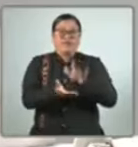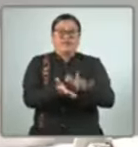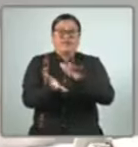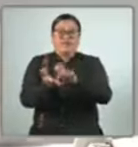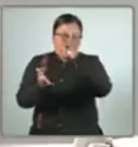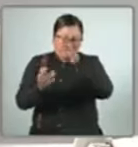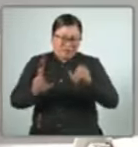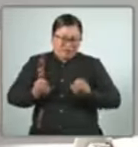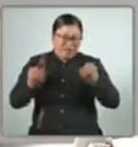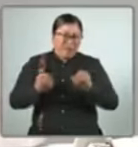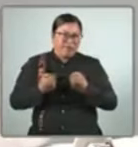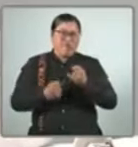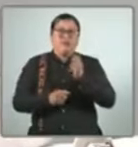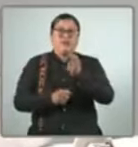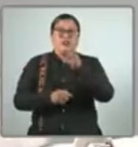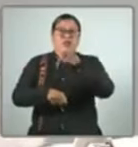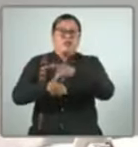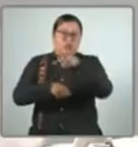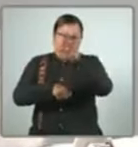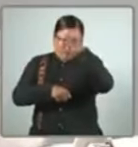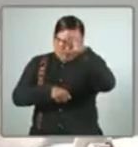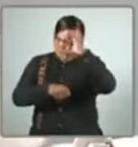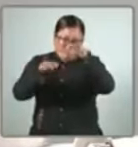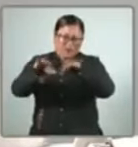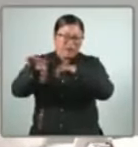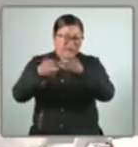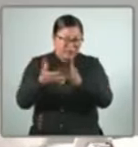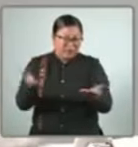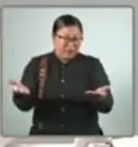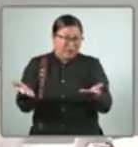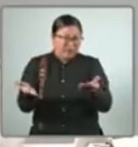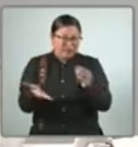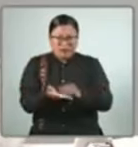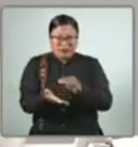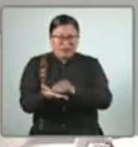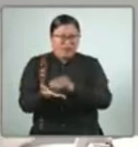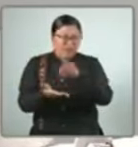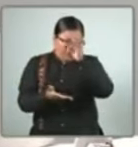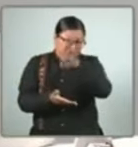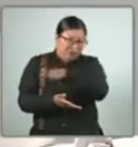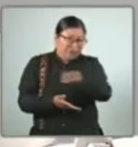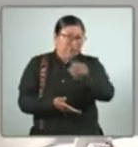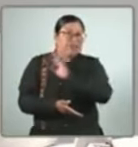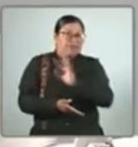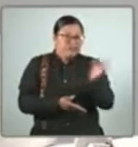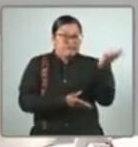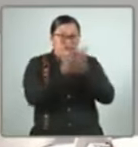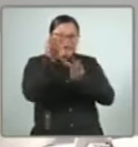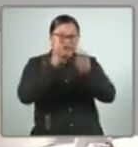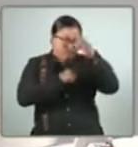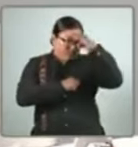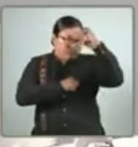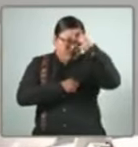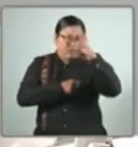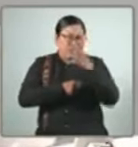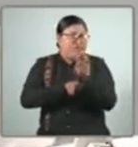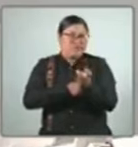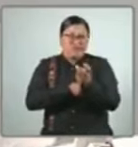los jóvenes con su primera experiencia laboral en este momento, que para que puedan tener, ¿no?, precisamente